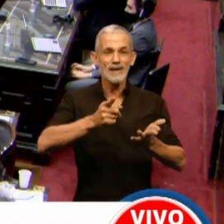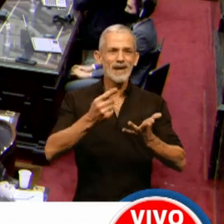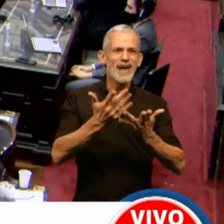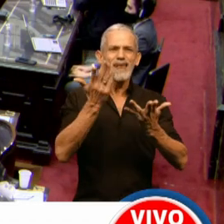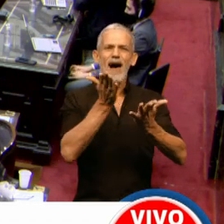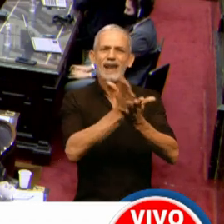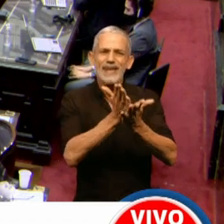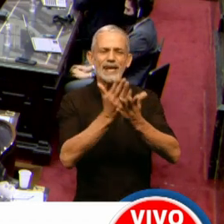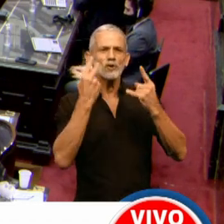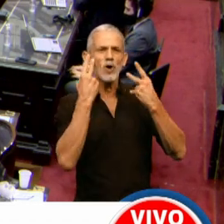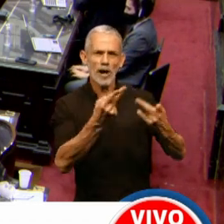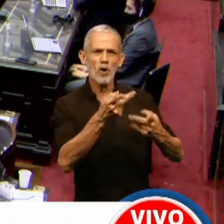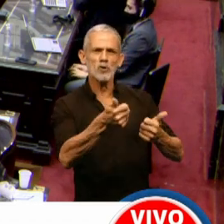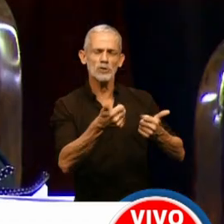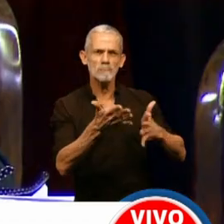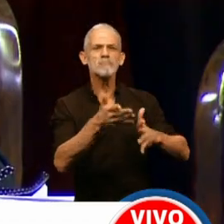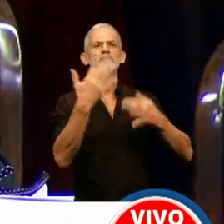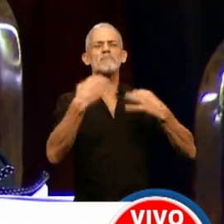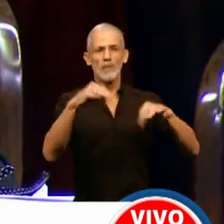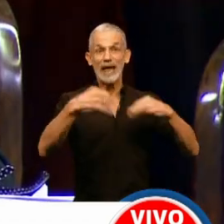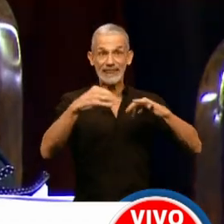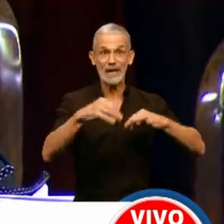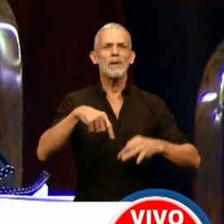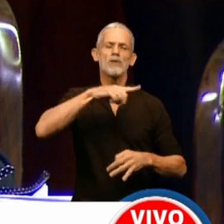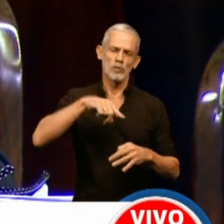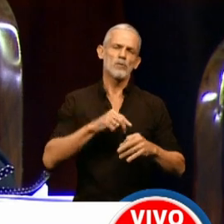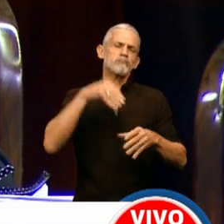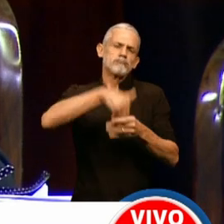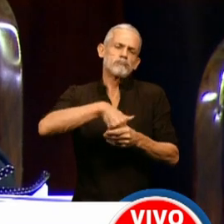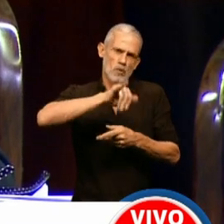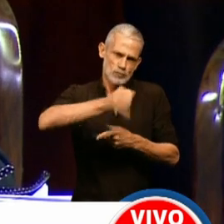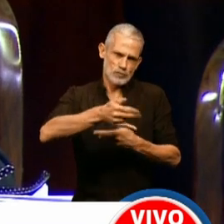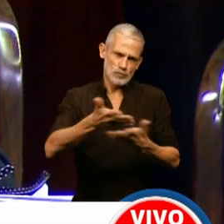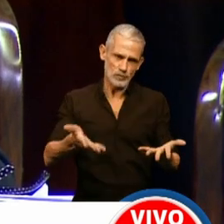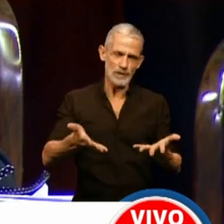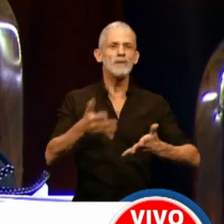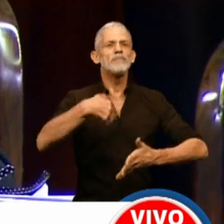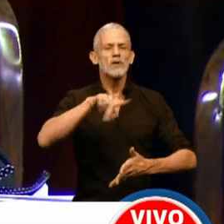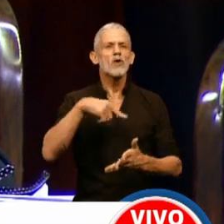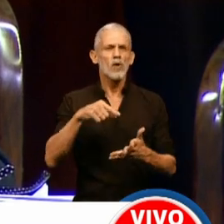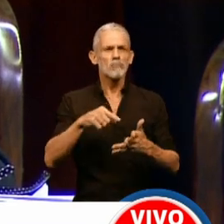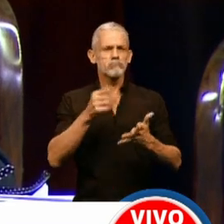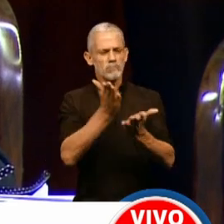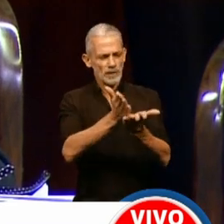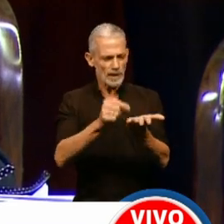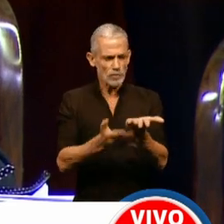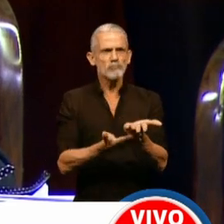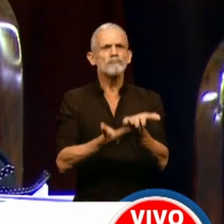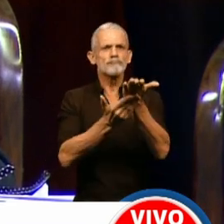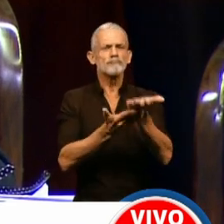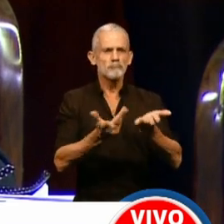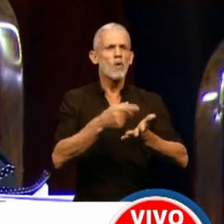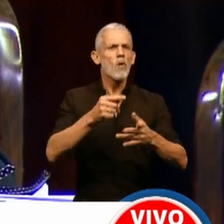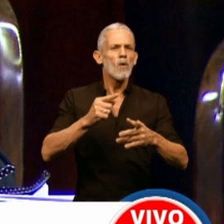reconocimiento de derechos tenemos que decir que vamos a acompañar y que vamos a reivindicar tanto